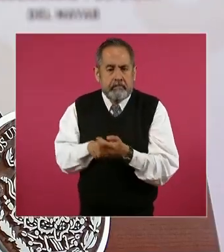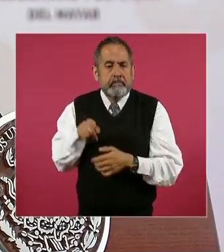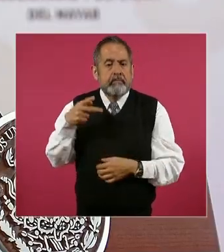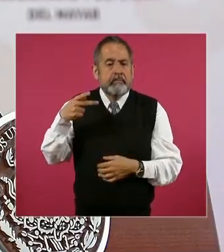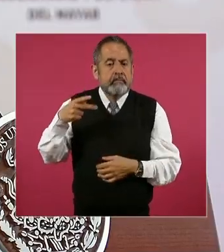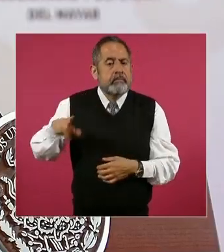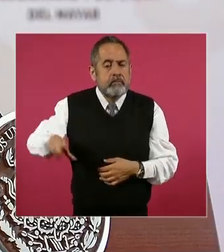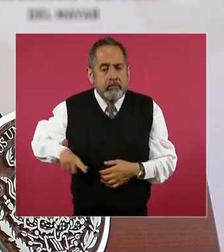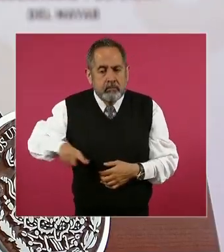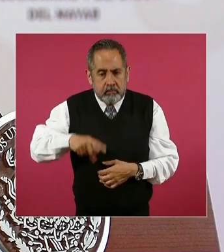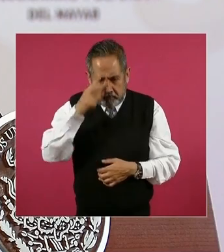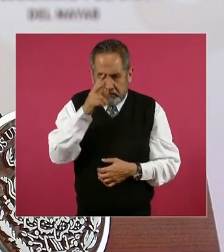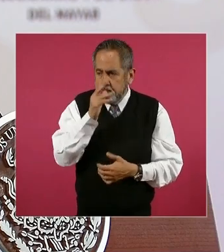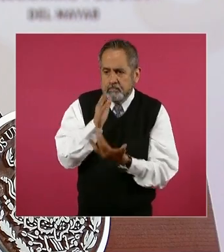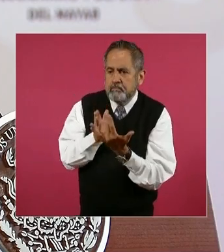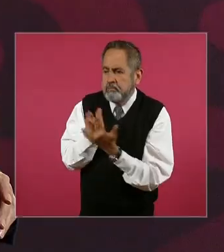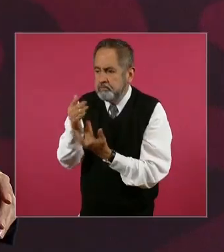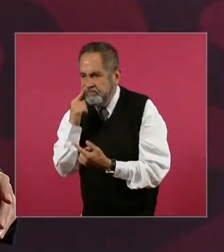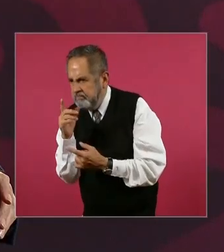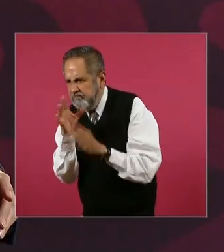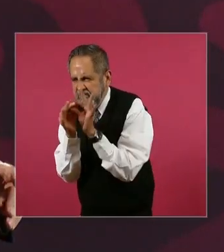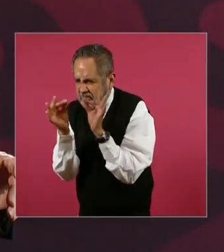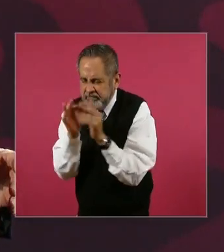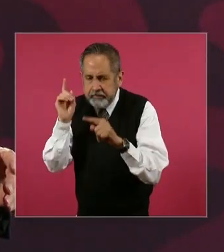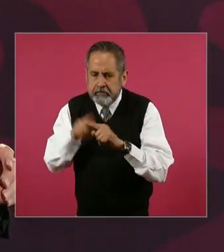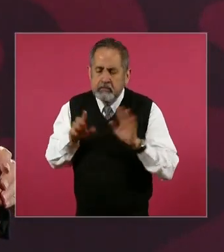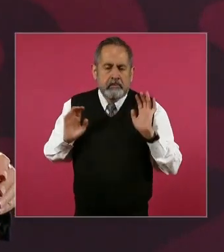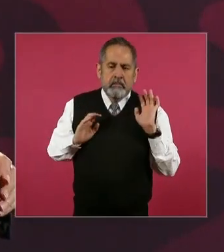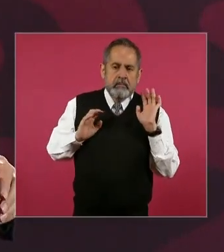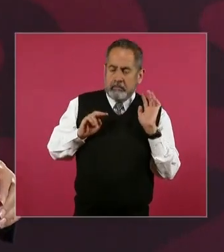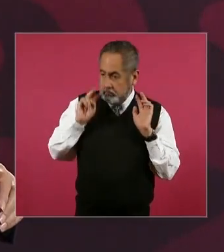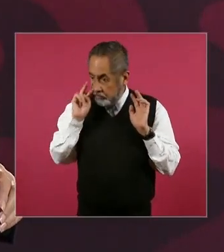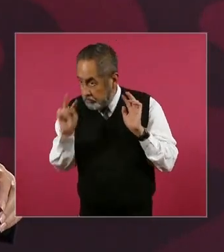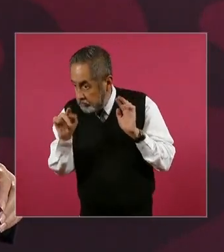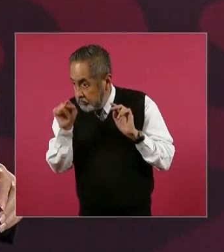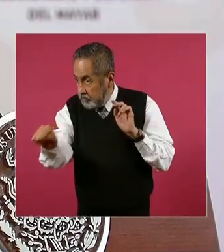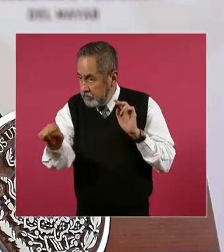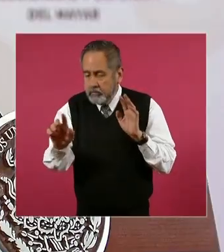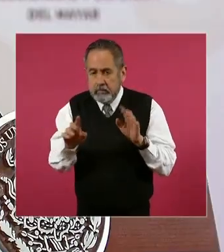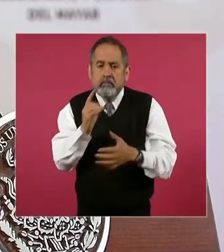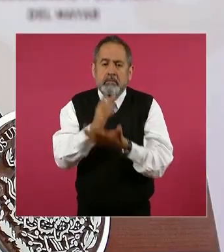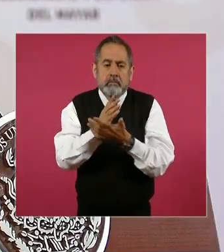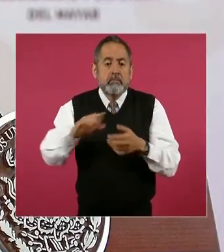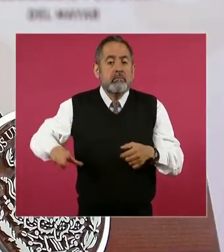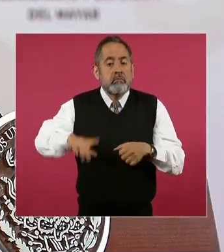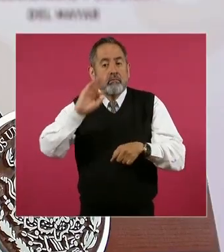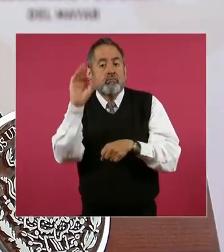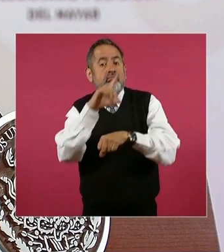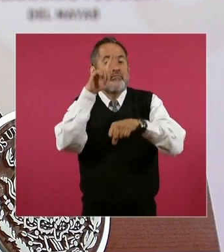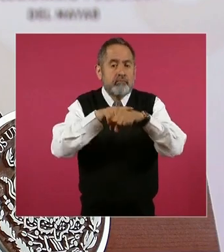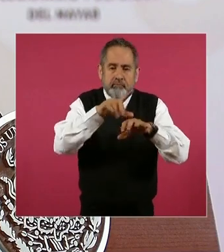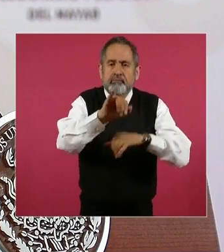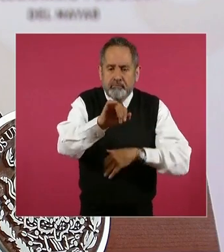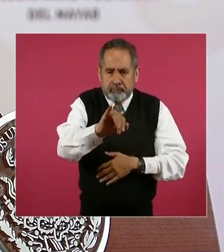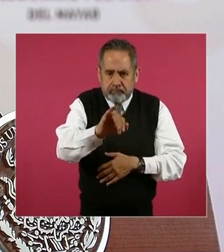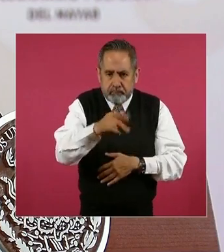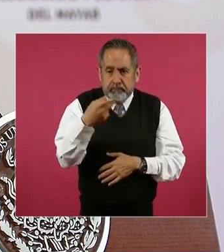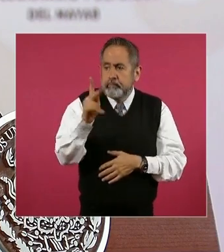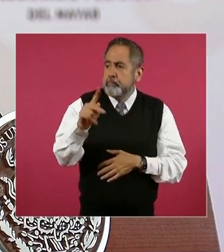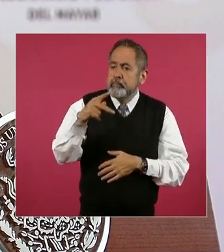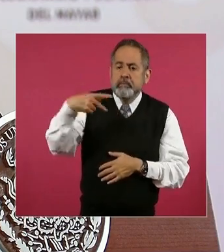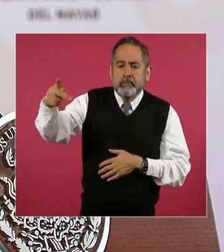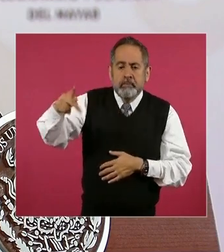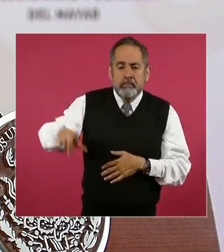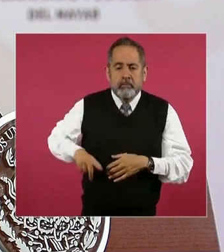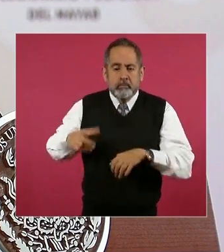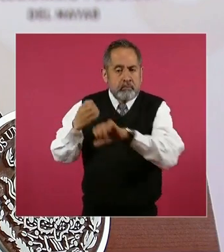de México no tiene ahí autoridad para eso más que cuando se trata del Gobierno Federal pero si es un gobierno de